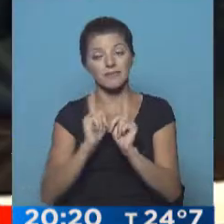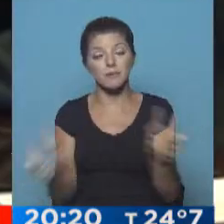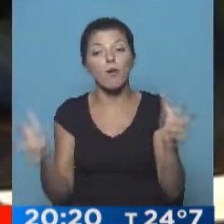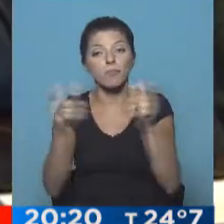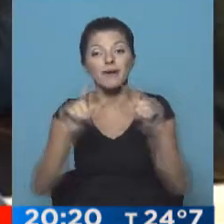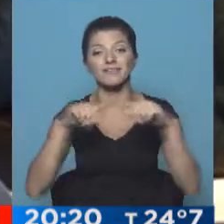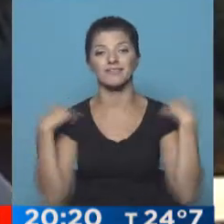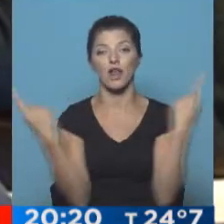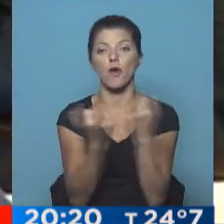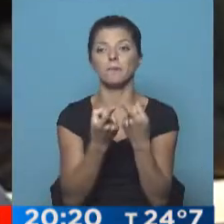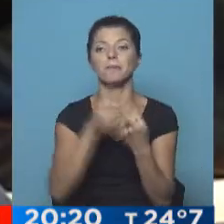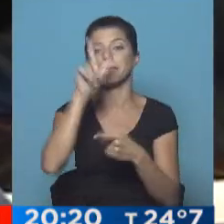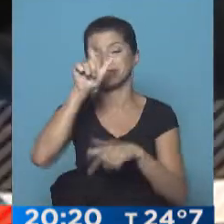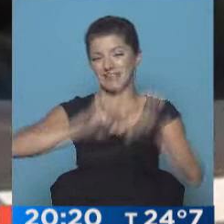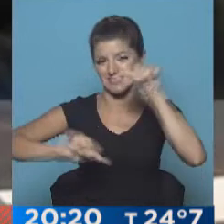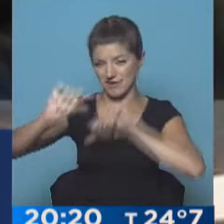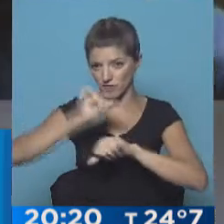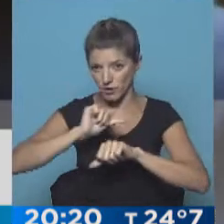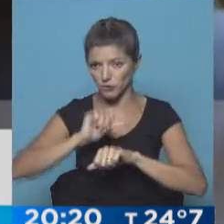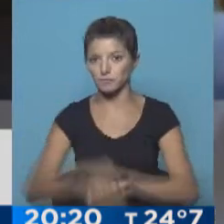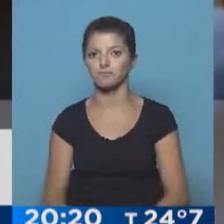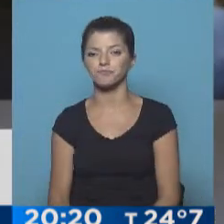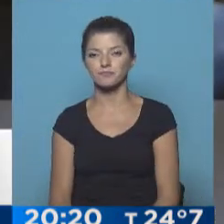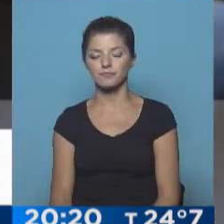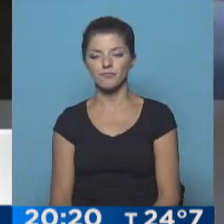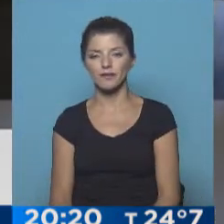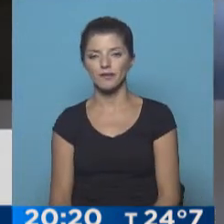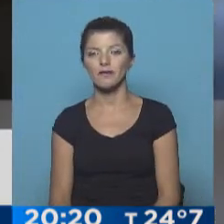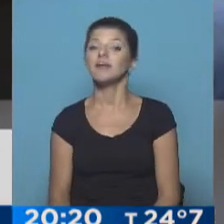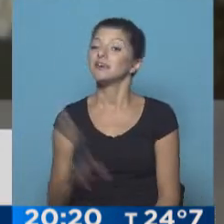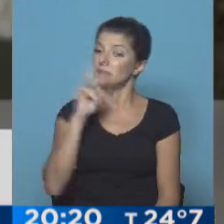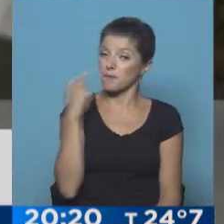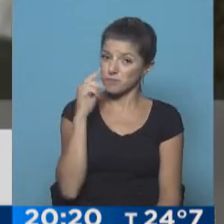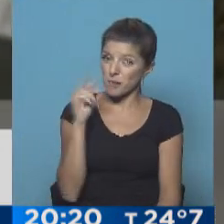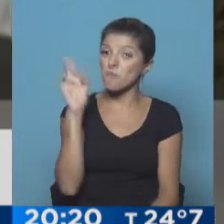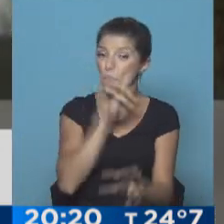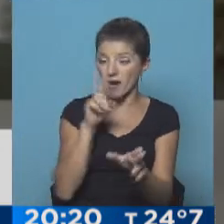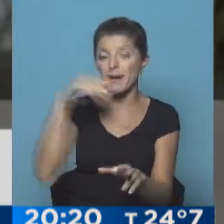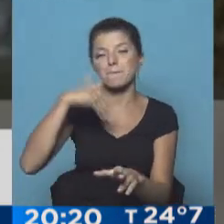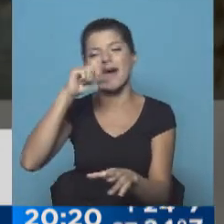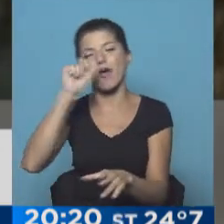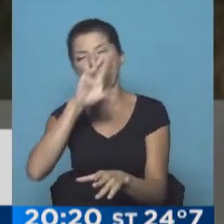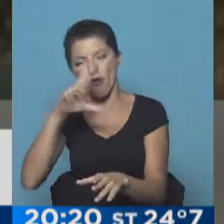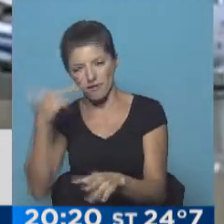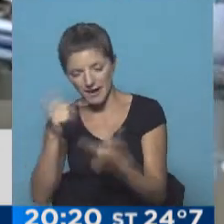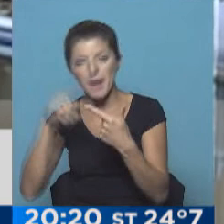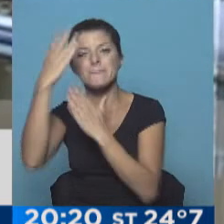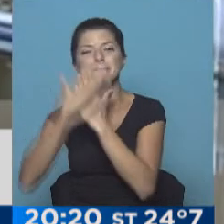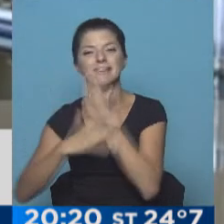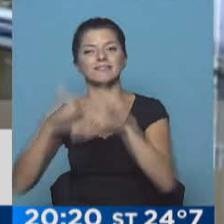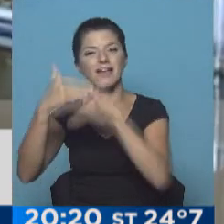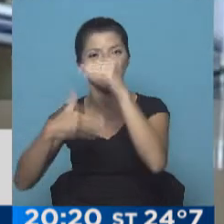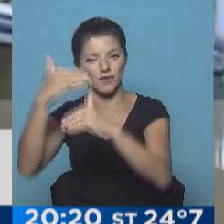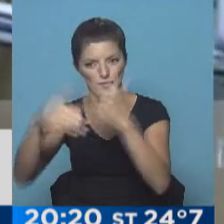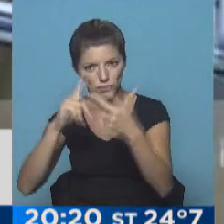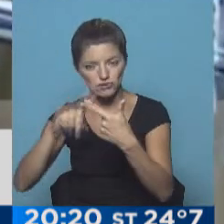Salón de los Científicos y hasta allí justamente llegaron estas mujeres, entre otras la canciller Susana Malcorra, la ministra de Desarrollo